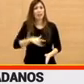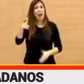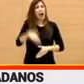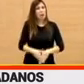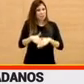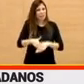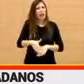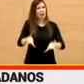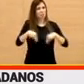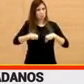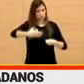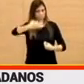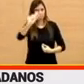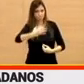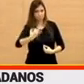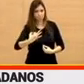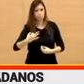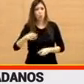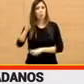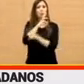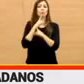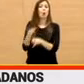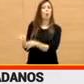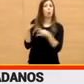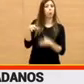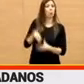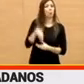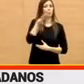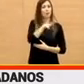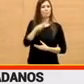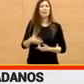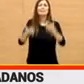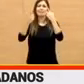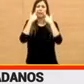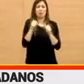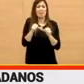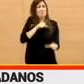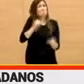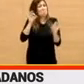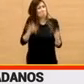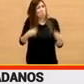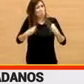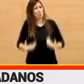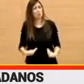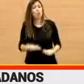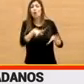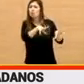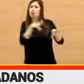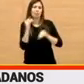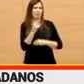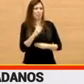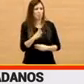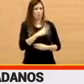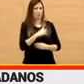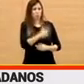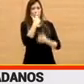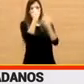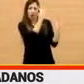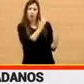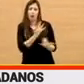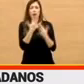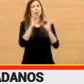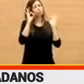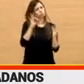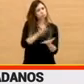intenta traer a ese acuerdo al Partido Popular. Por lo tanto, no podemos entender cómo se nos intenta vender que es posible una agenda social de